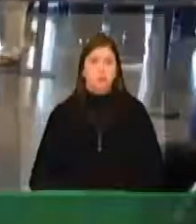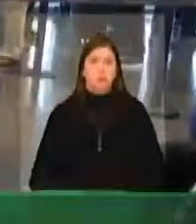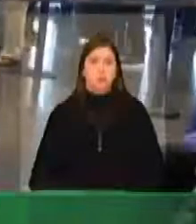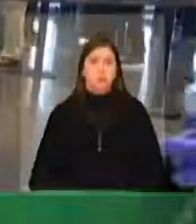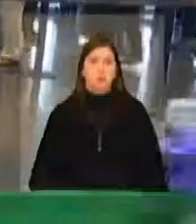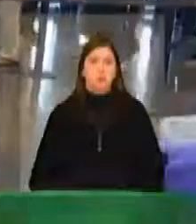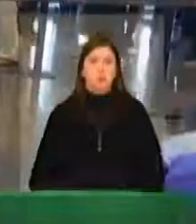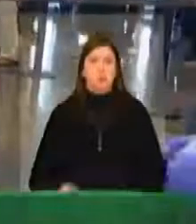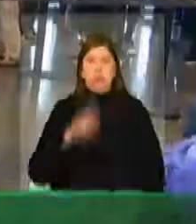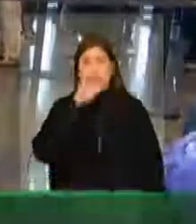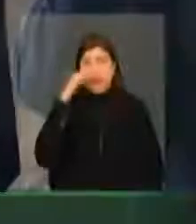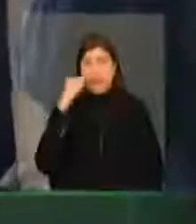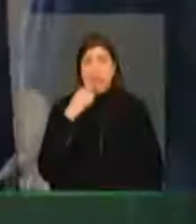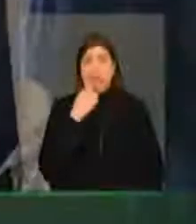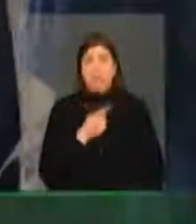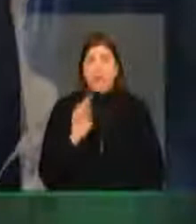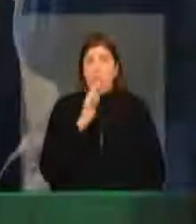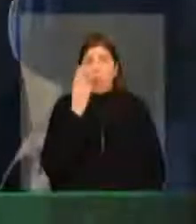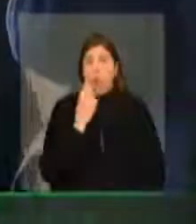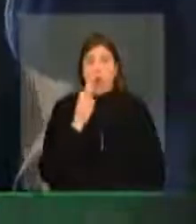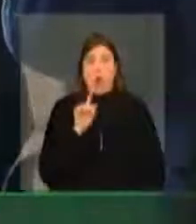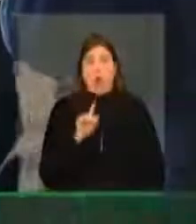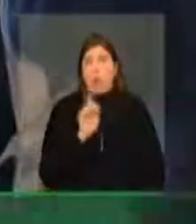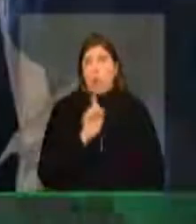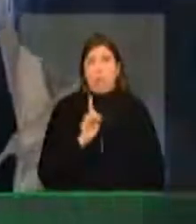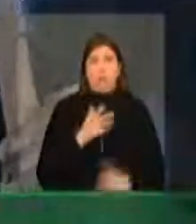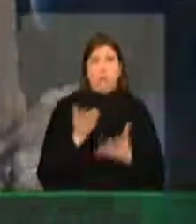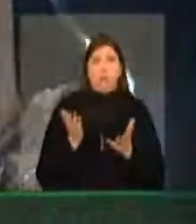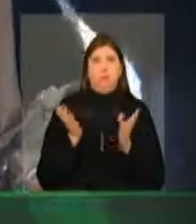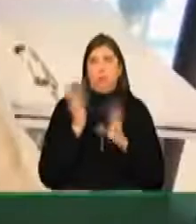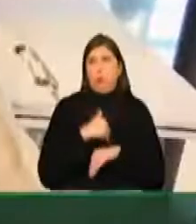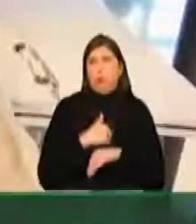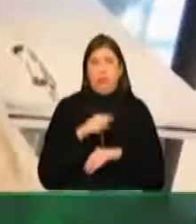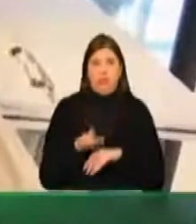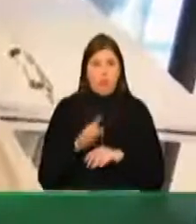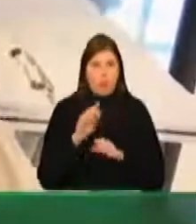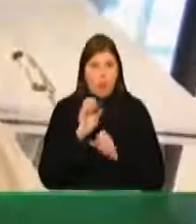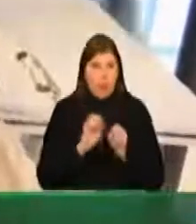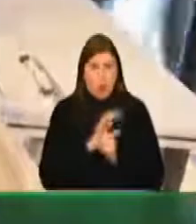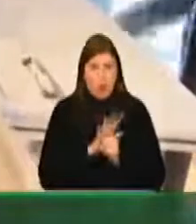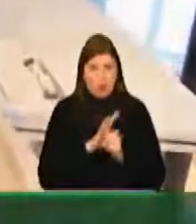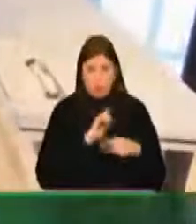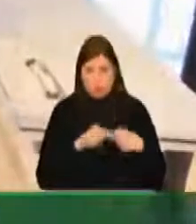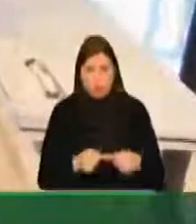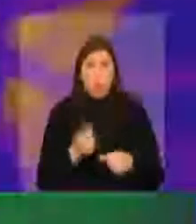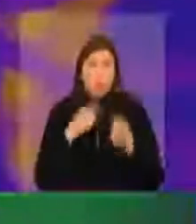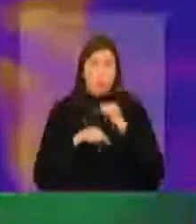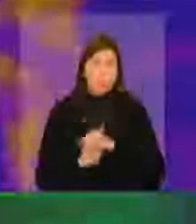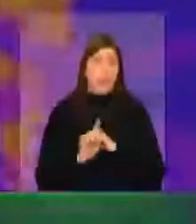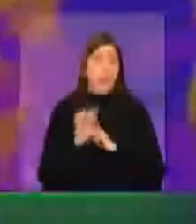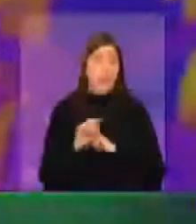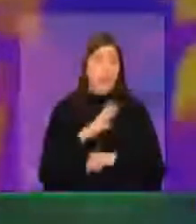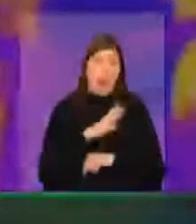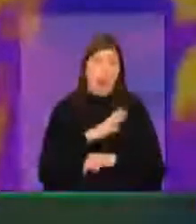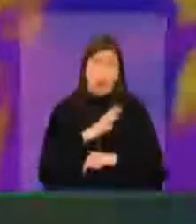El presidente señaló que el país no está blindado contra el coronavirus, pero sí mejor de lo que estaba. Si bien fueron confirmados casos de la variante